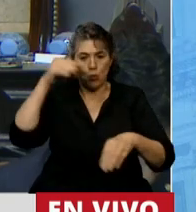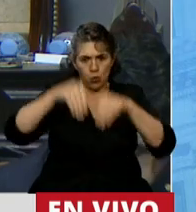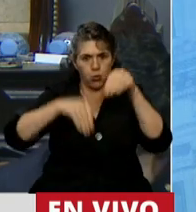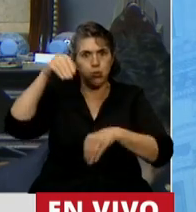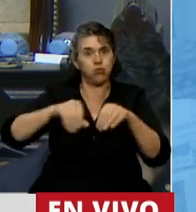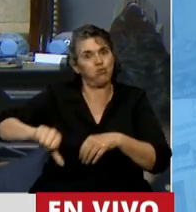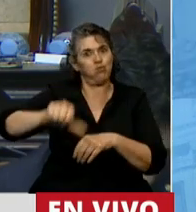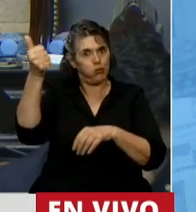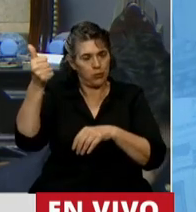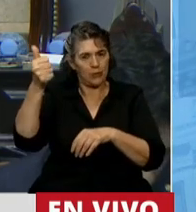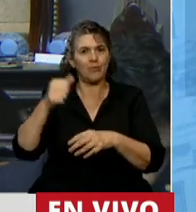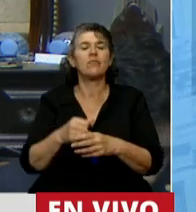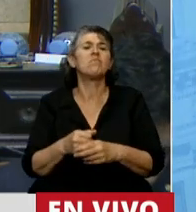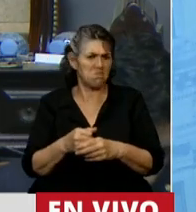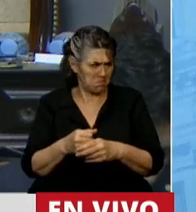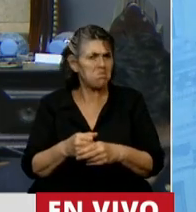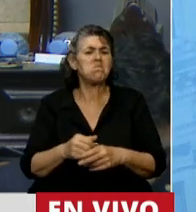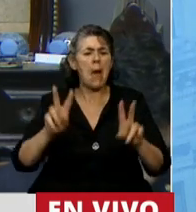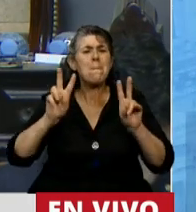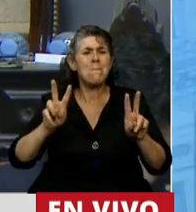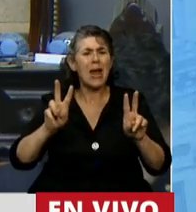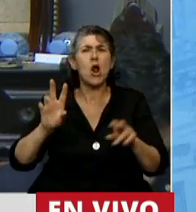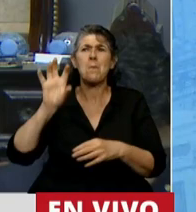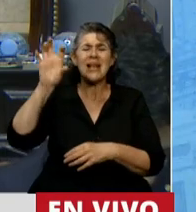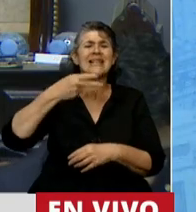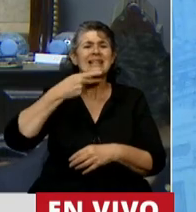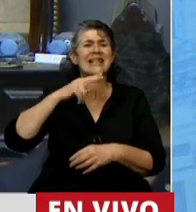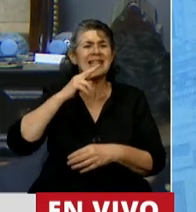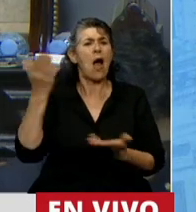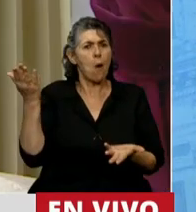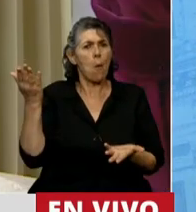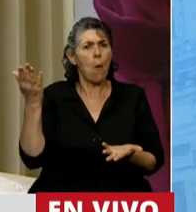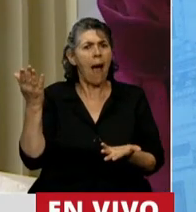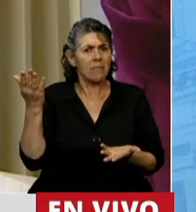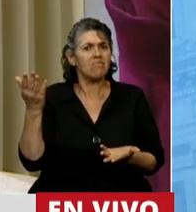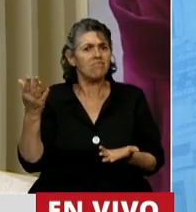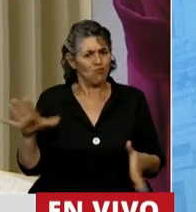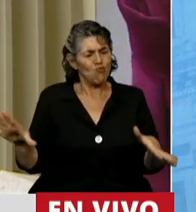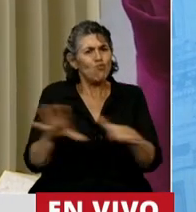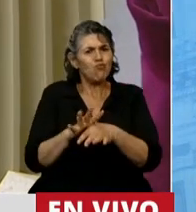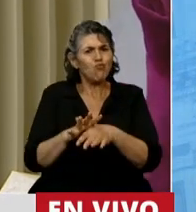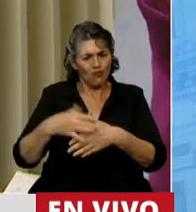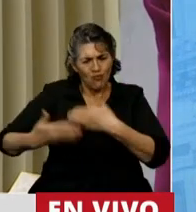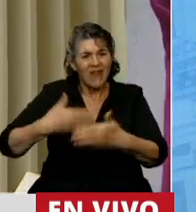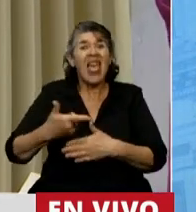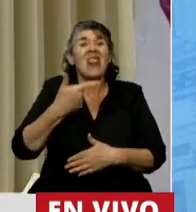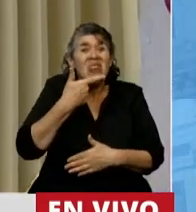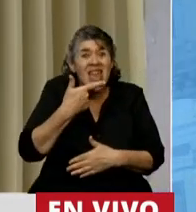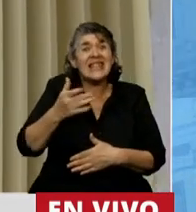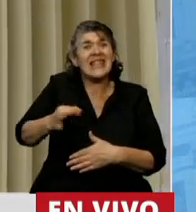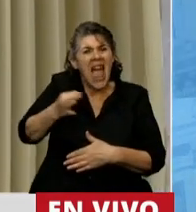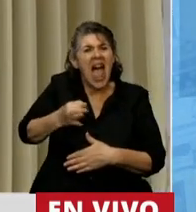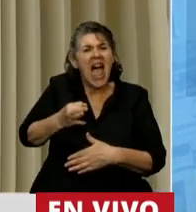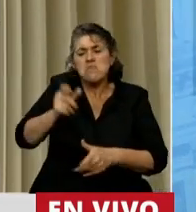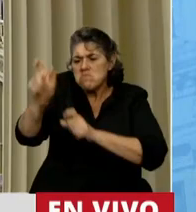votos. Yo creo que el peronismo en San Juan algo tiene que haber hecho para recibir en estos 17 años el